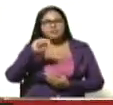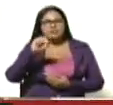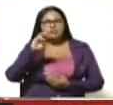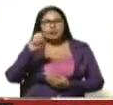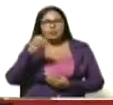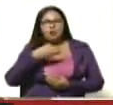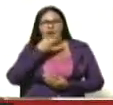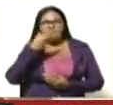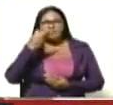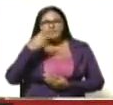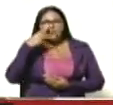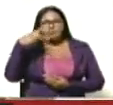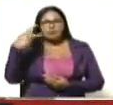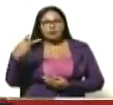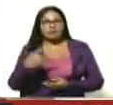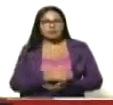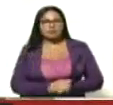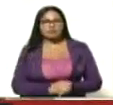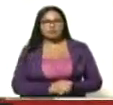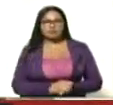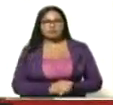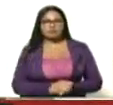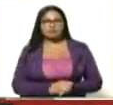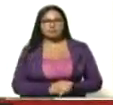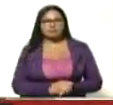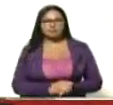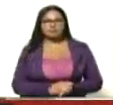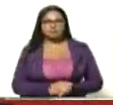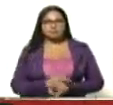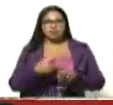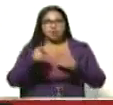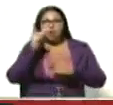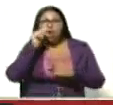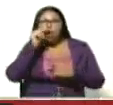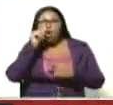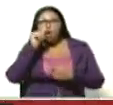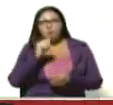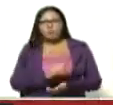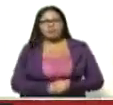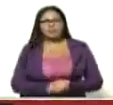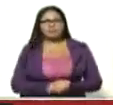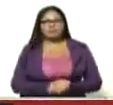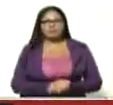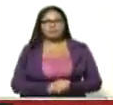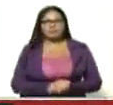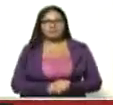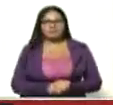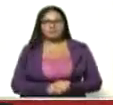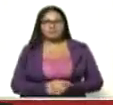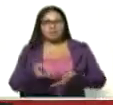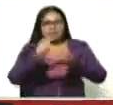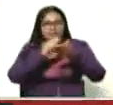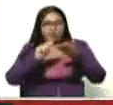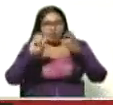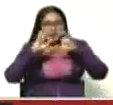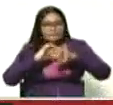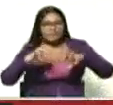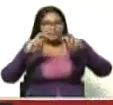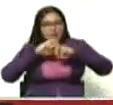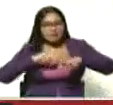cantante y poeta, ya viene de Zimbabue, y a Freddy Yeset, ¿lo dije bien? Perfecto. Muy bien. Escritor e investigador